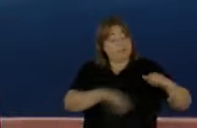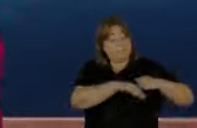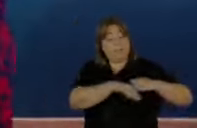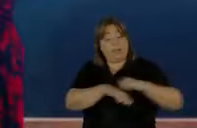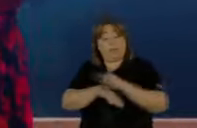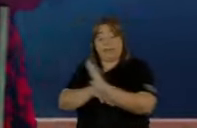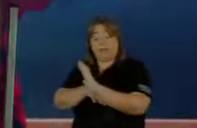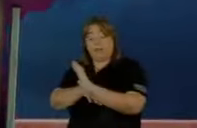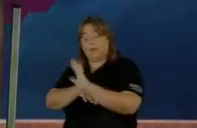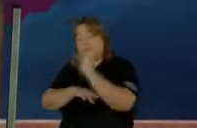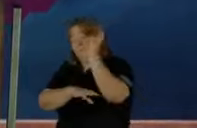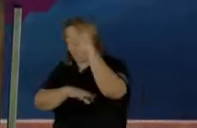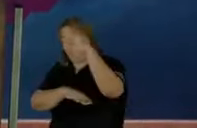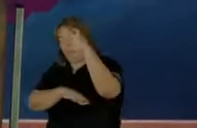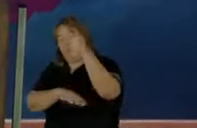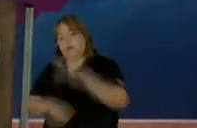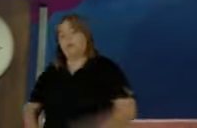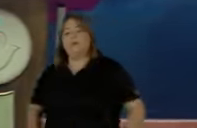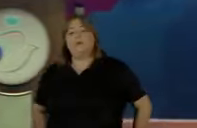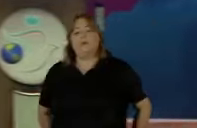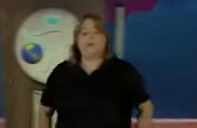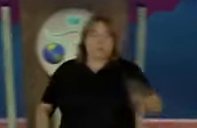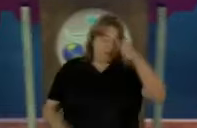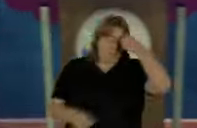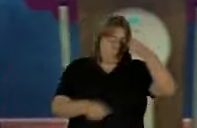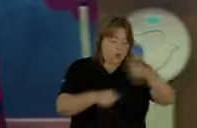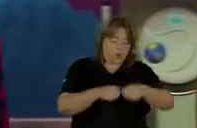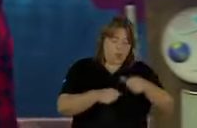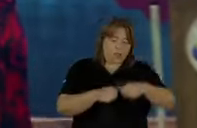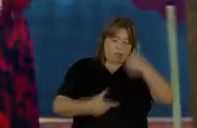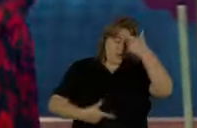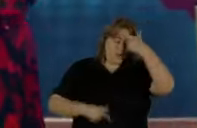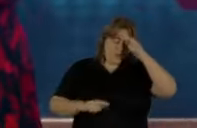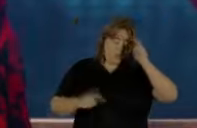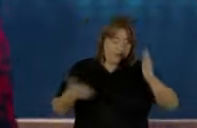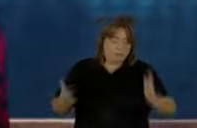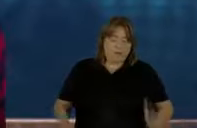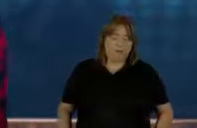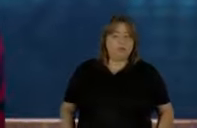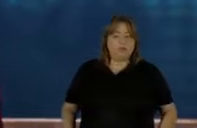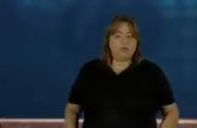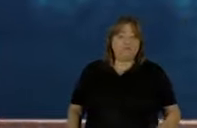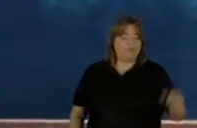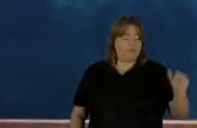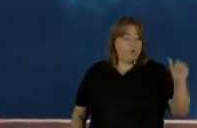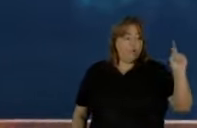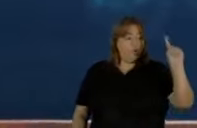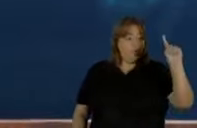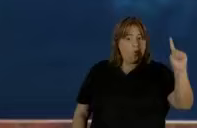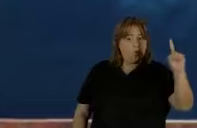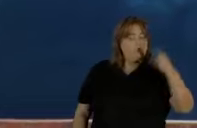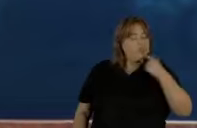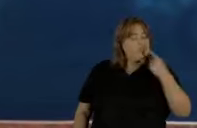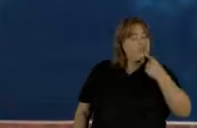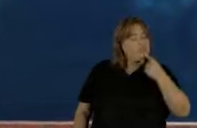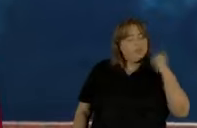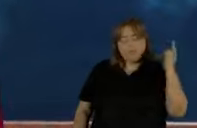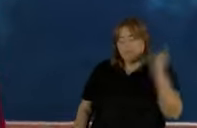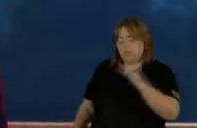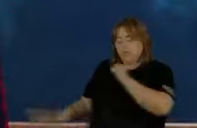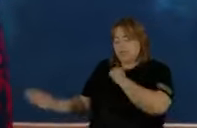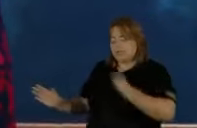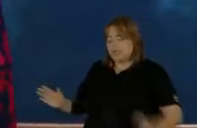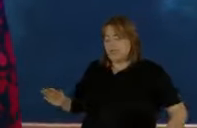tuyos. Aleluya. ¿Se acuerdan del leproso? De tantos leprosos, pero uno en particular que le dijo, Señor, se